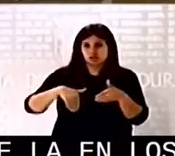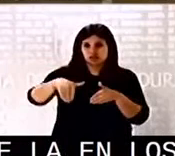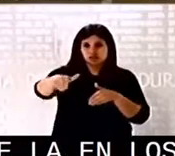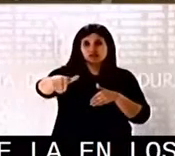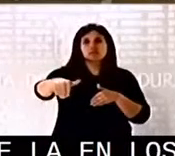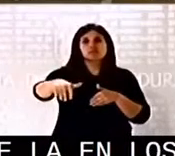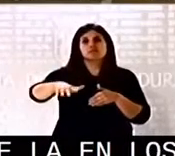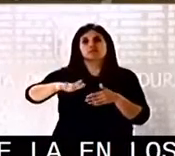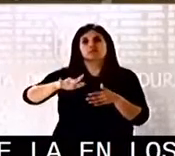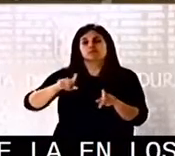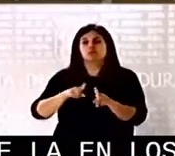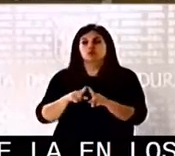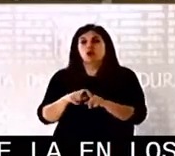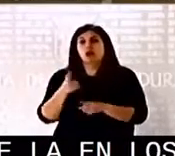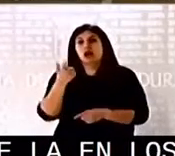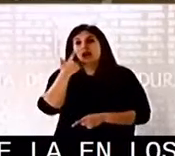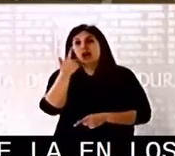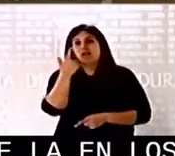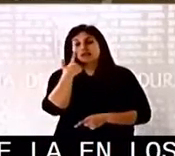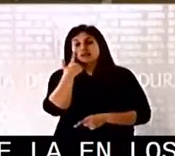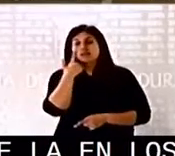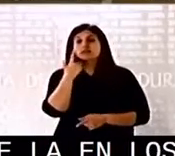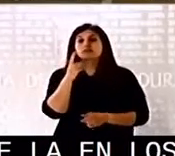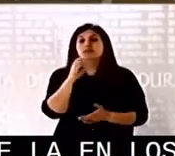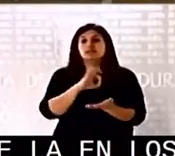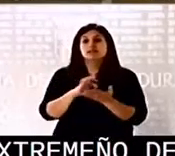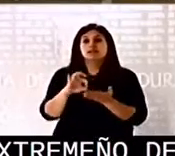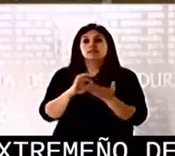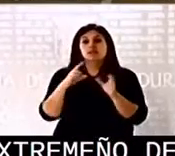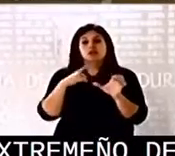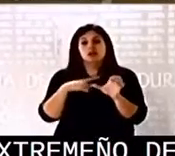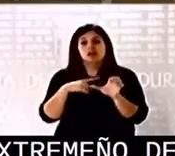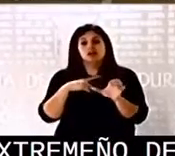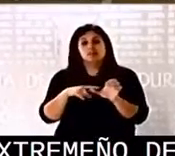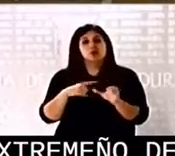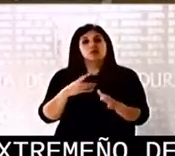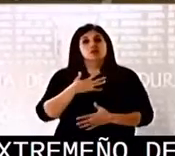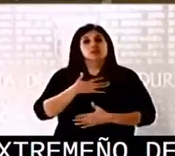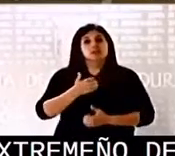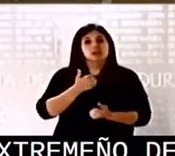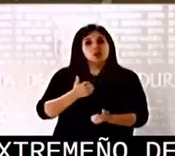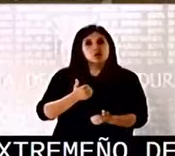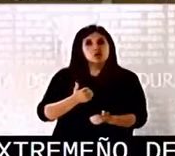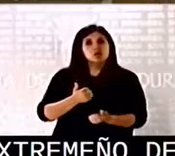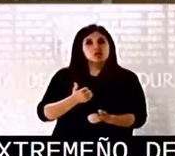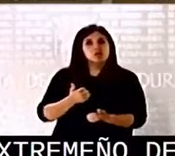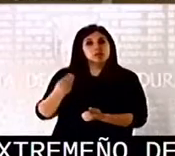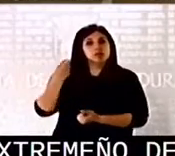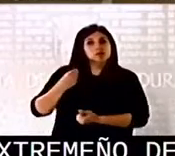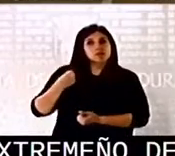los hechos del Servicio Extremeño de Salud contestarán a sus preguntas,